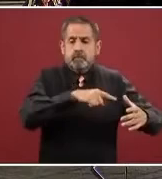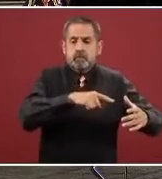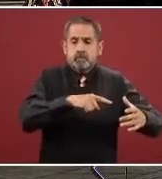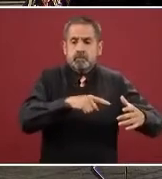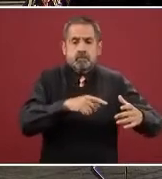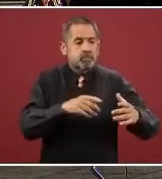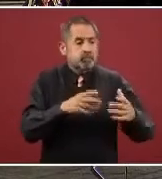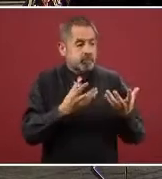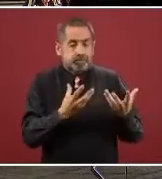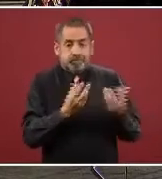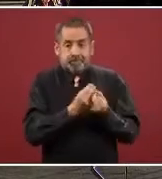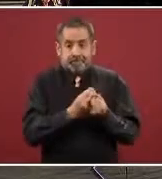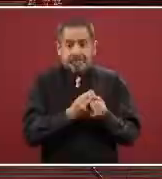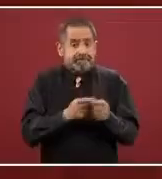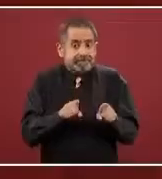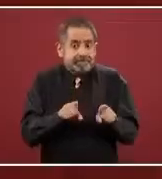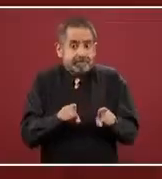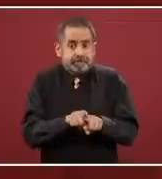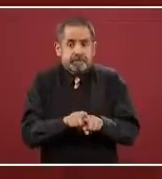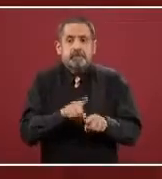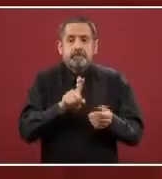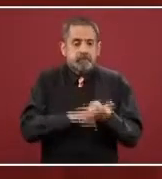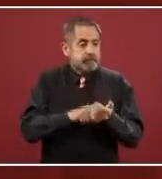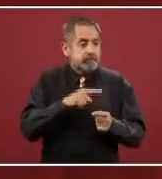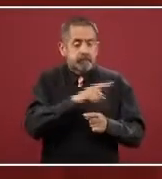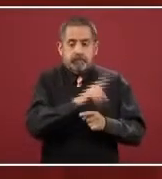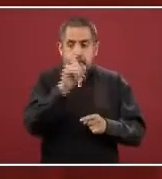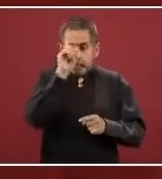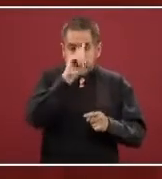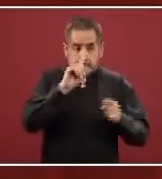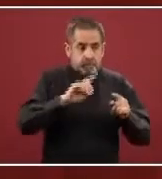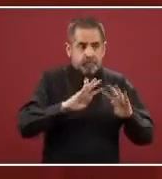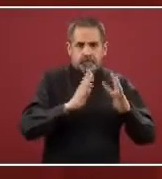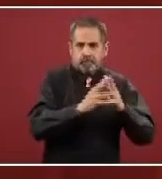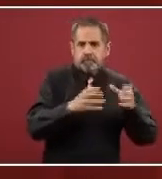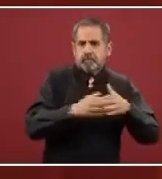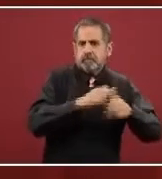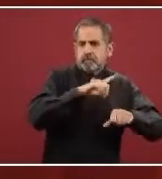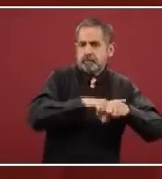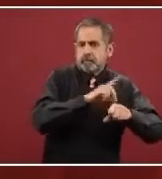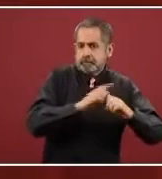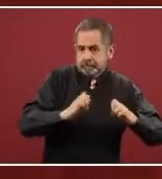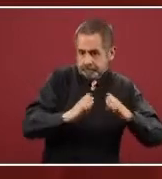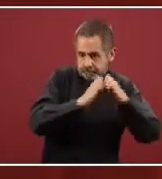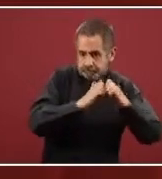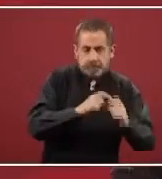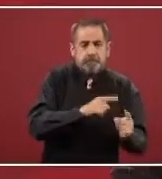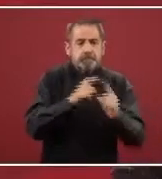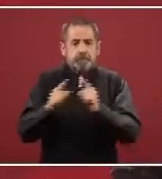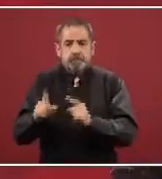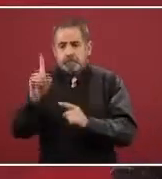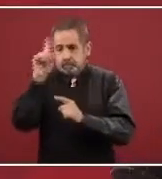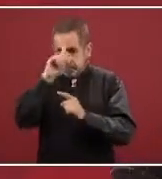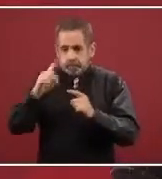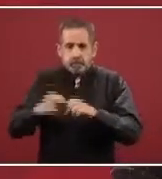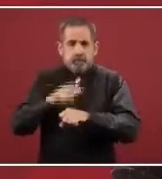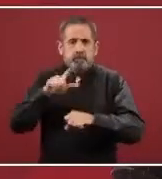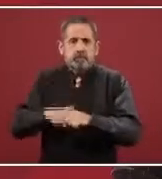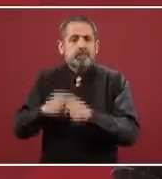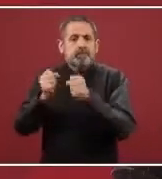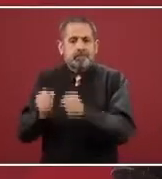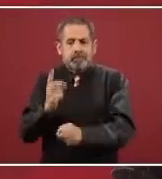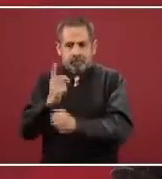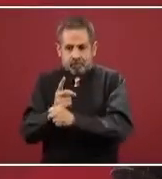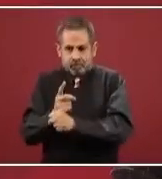sesionando de manera conjunta el Consejo Nacional de Emergencias y el Consejo Nacional de Seguridad en Salud. Si recuerdan,